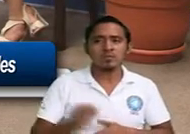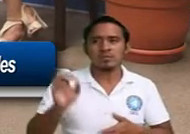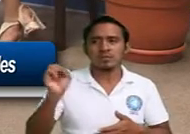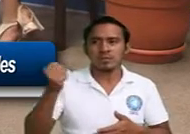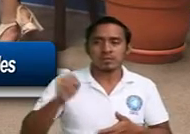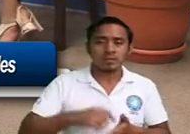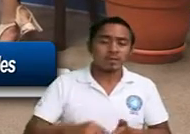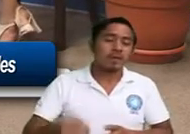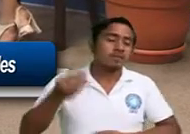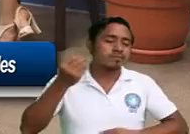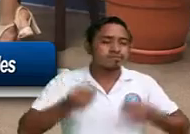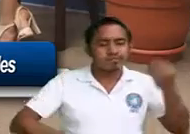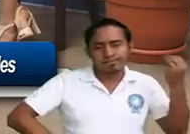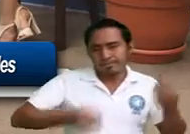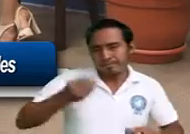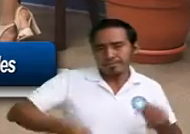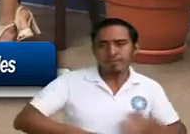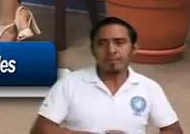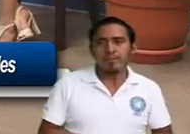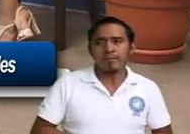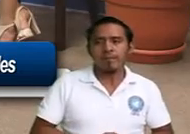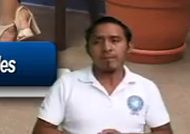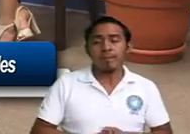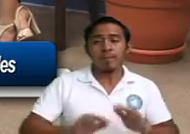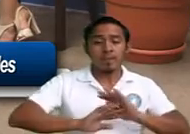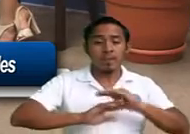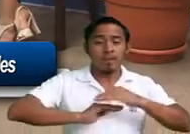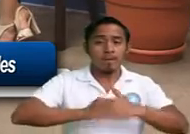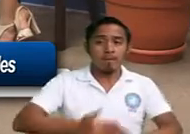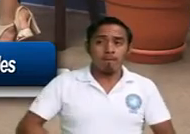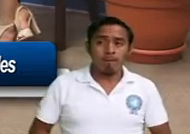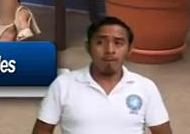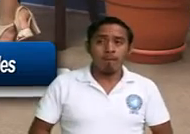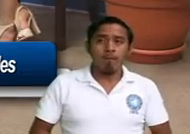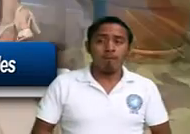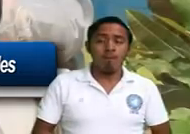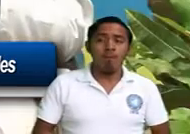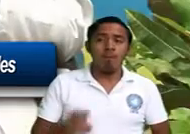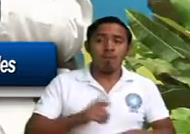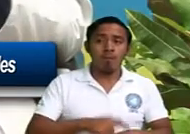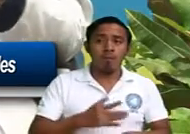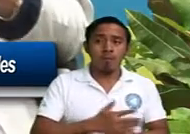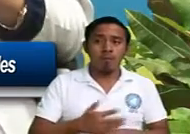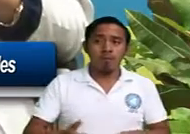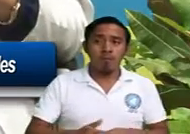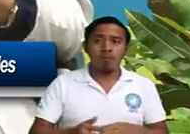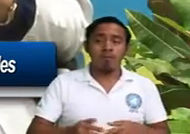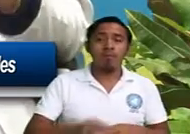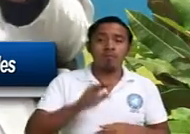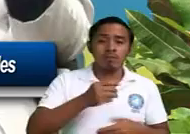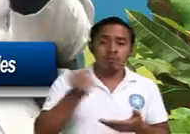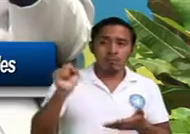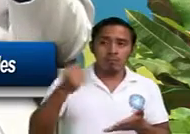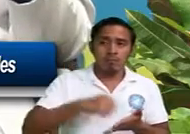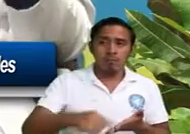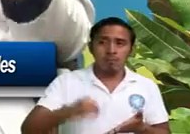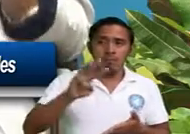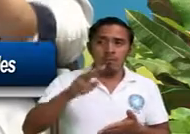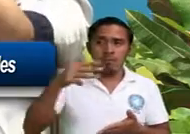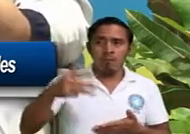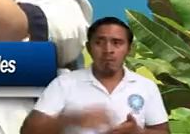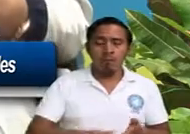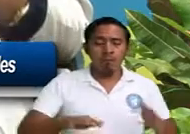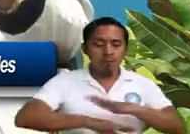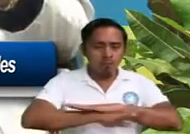Eso depende. Nosotros, cuando somos embarazo único, preferimos que después de la semana 39 nazca el bebé, porque es cuando él tiene